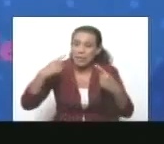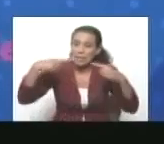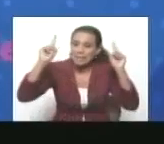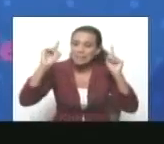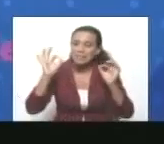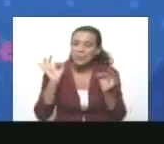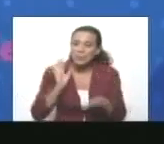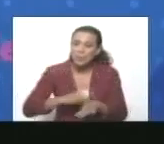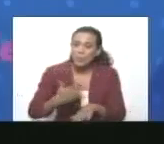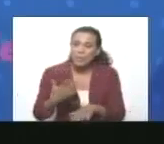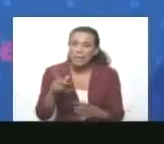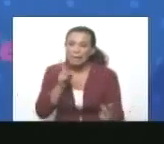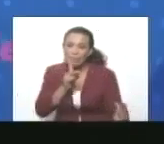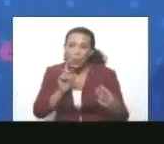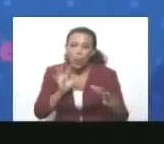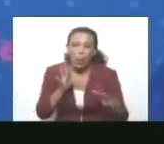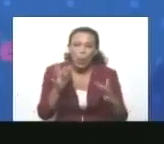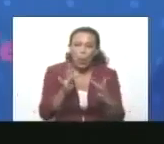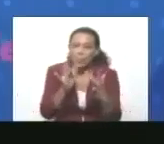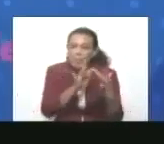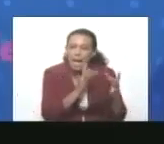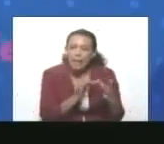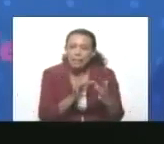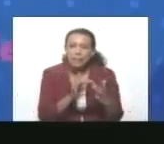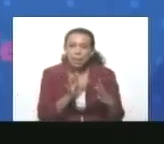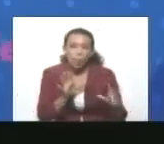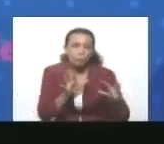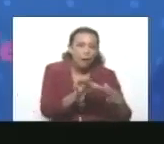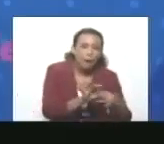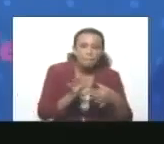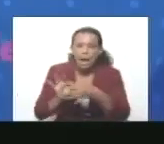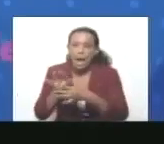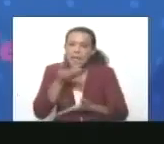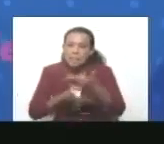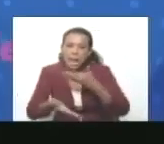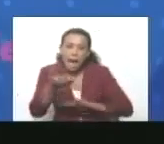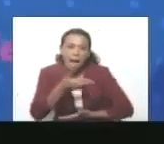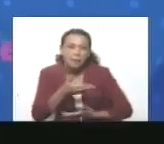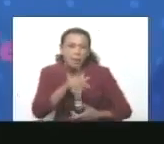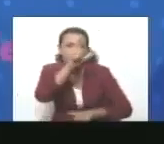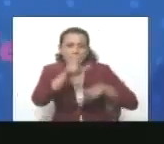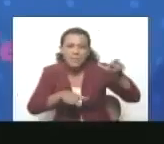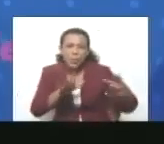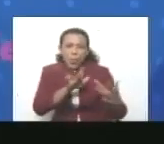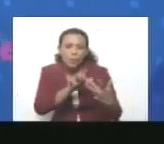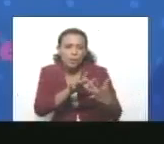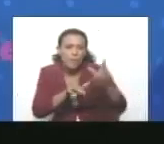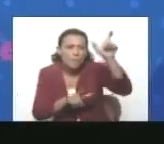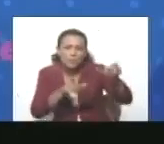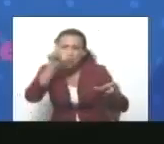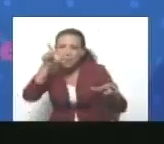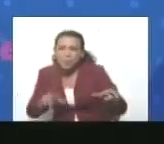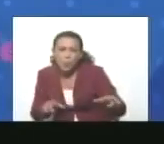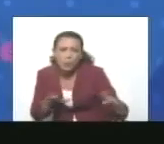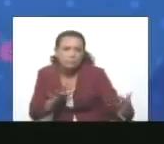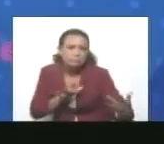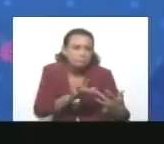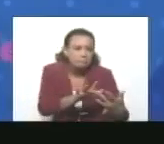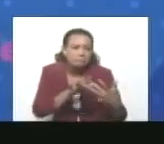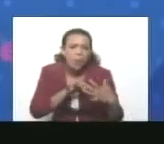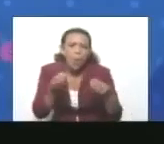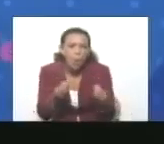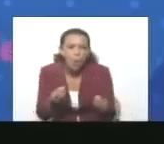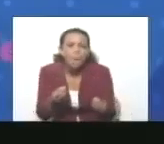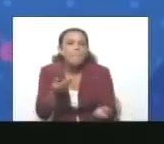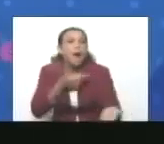exitoso. En cuanto a eso, la creación de la red, ¿no? Ese intercambio, esa conexión que debe existir permanentemente para